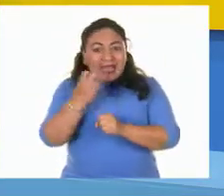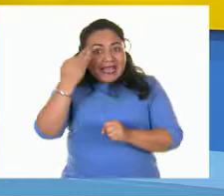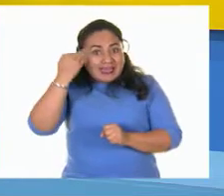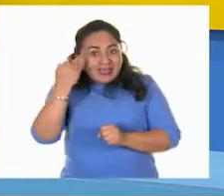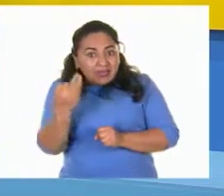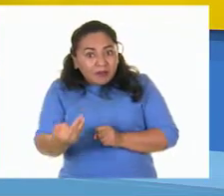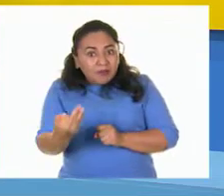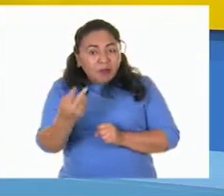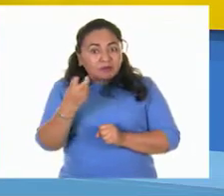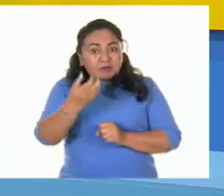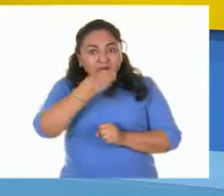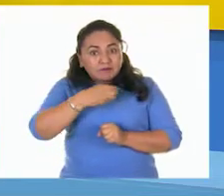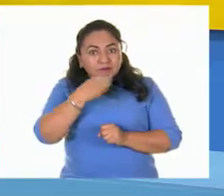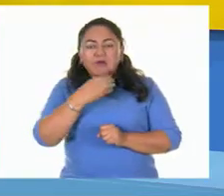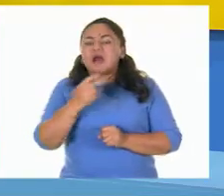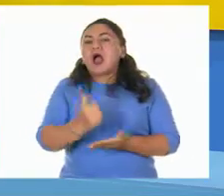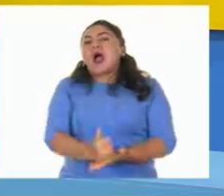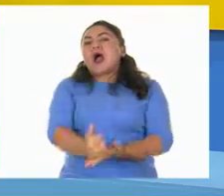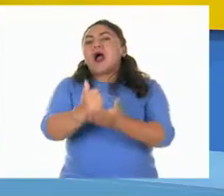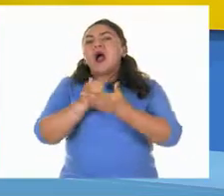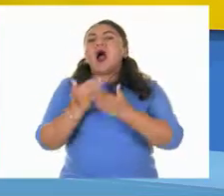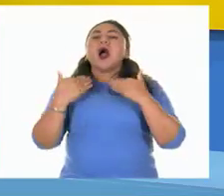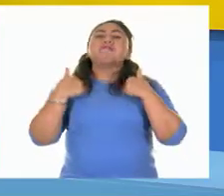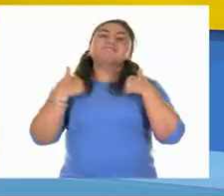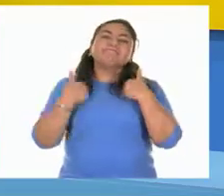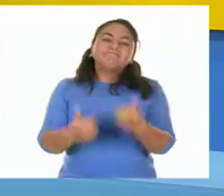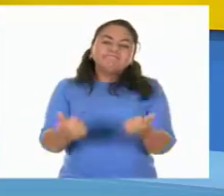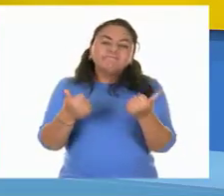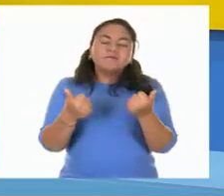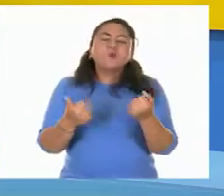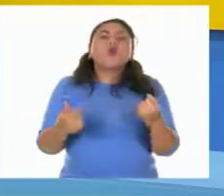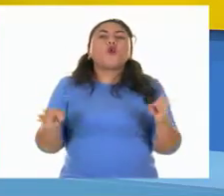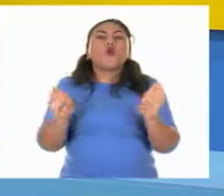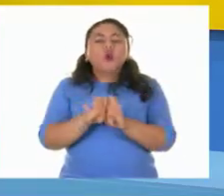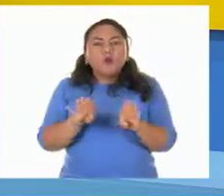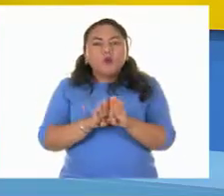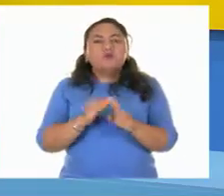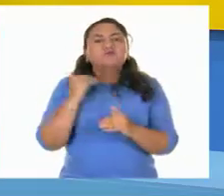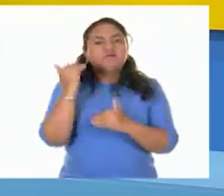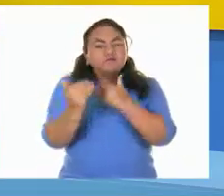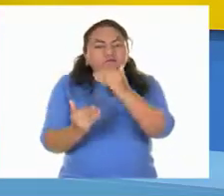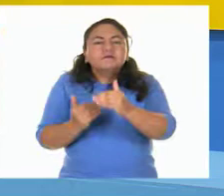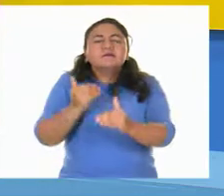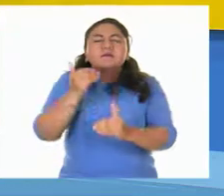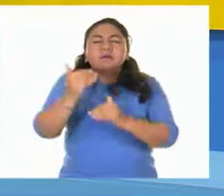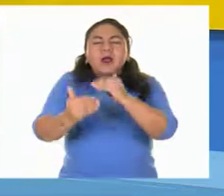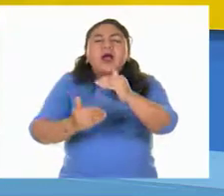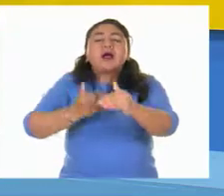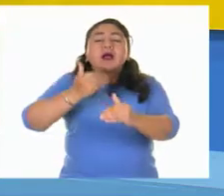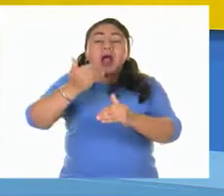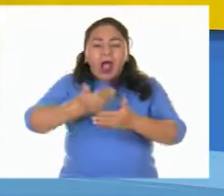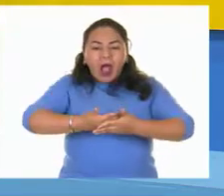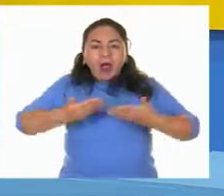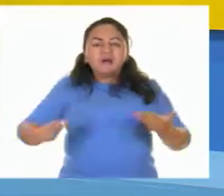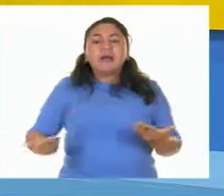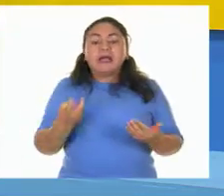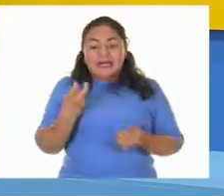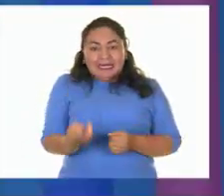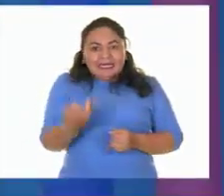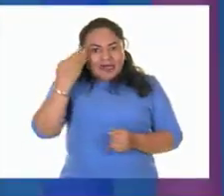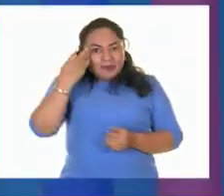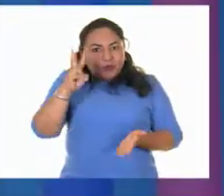época definitivamente nos va a ayudar a comprender cómo es que se fueron dando las cosas hasta llegar al México tal y como lo conocemos